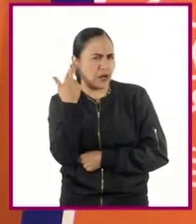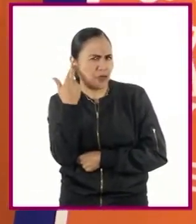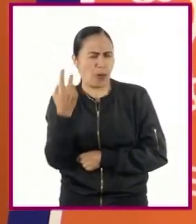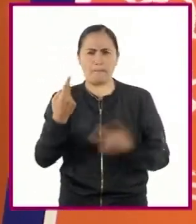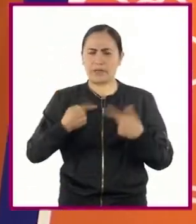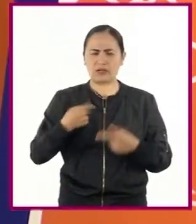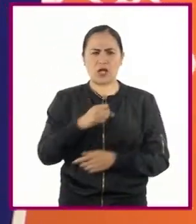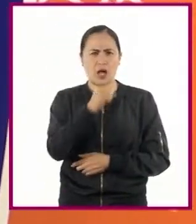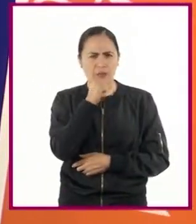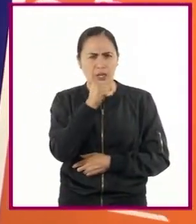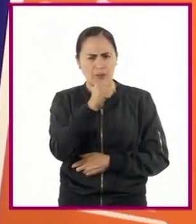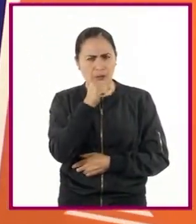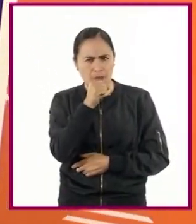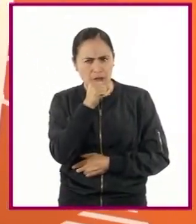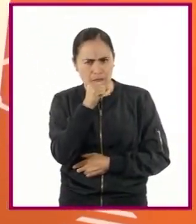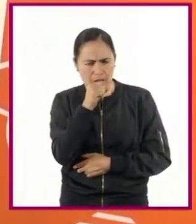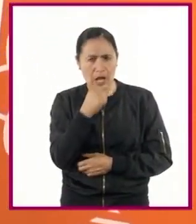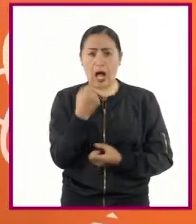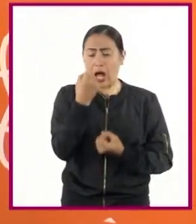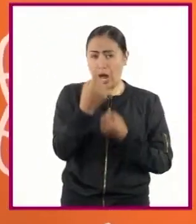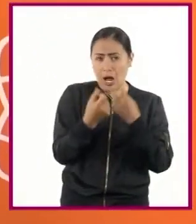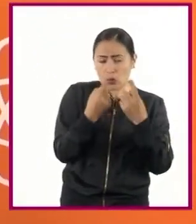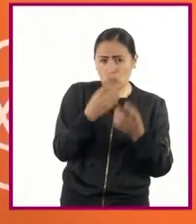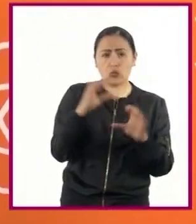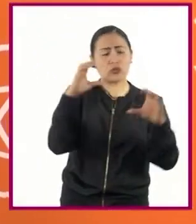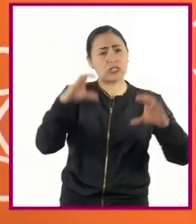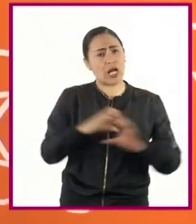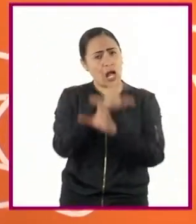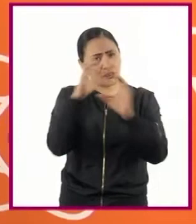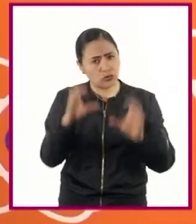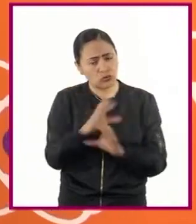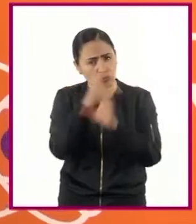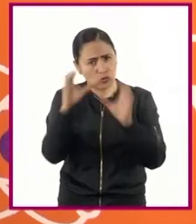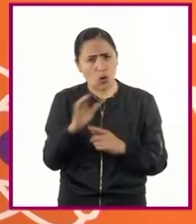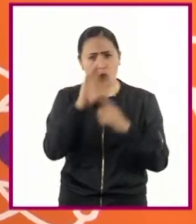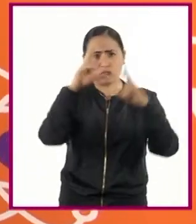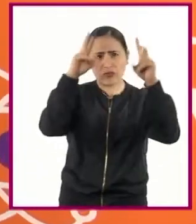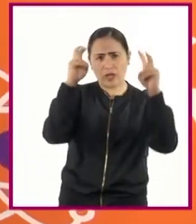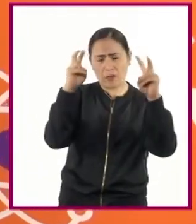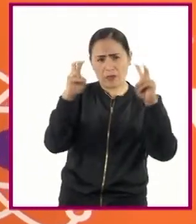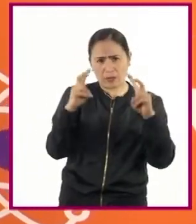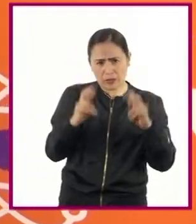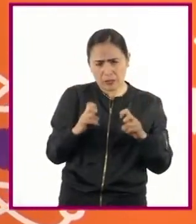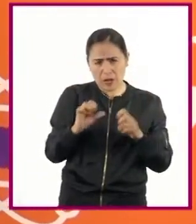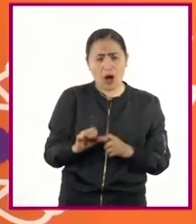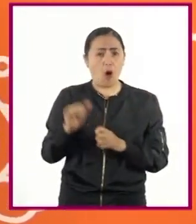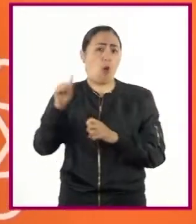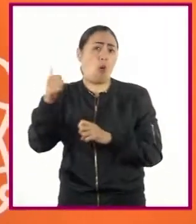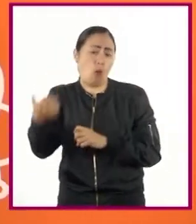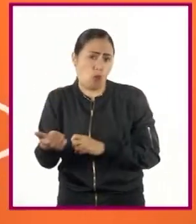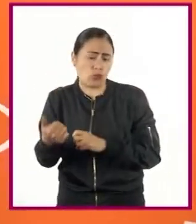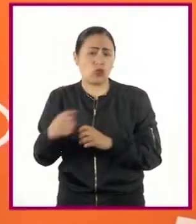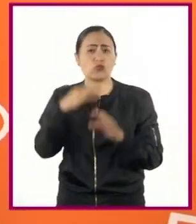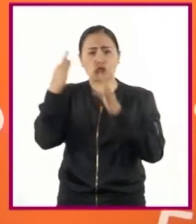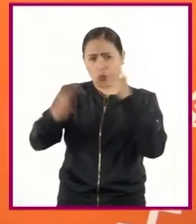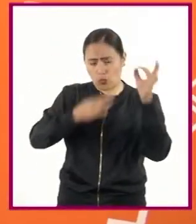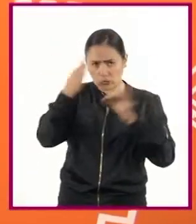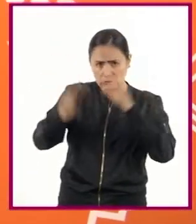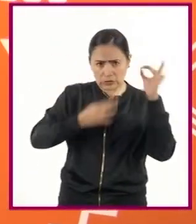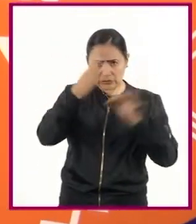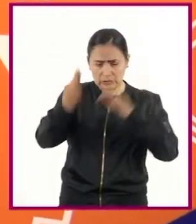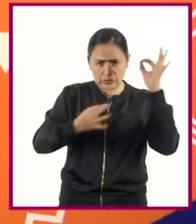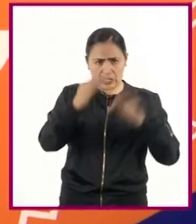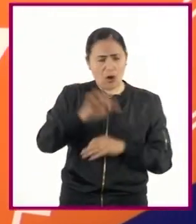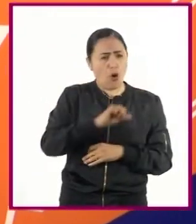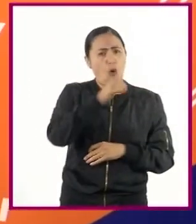locutores. Unos presentan un bloque de canciones, otros nos dan las noticias del día y también hay otros que nos hablan de manera